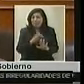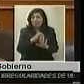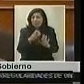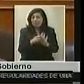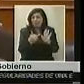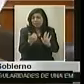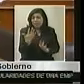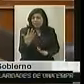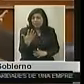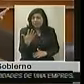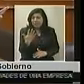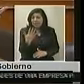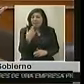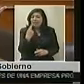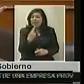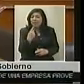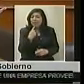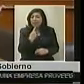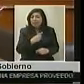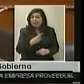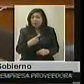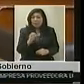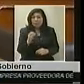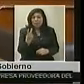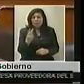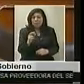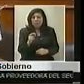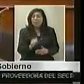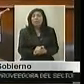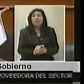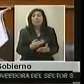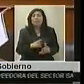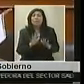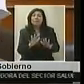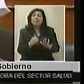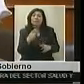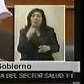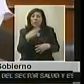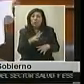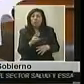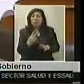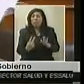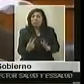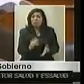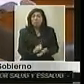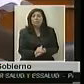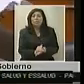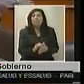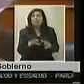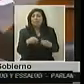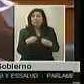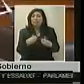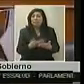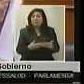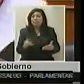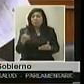Pensión 65, la resolución directoral 020-2012, publicada el 16 de julio del 2012, que aprueba el